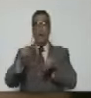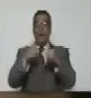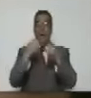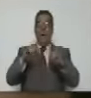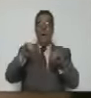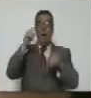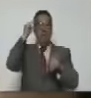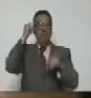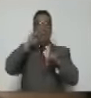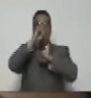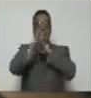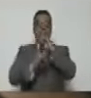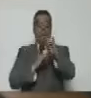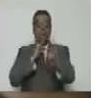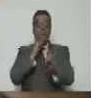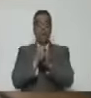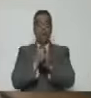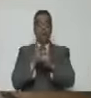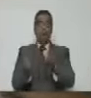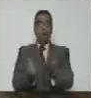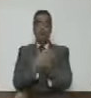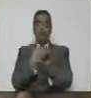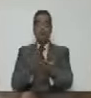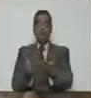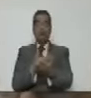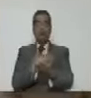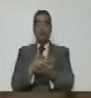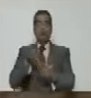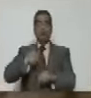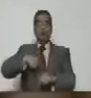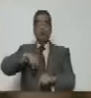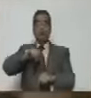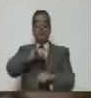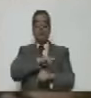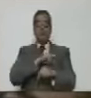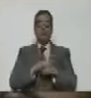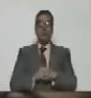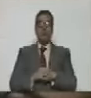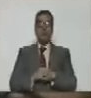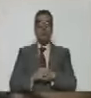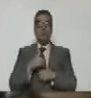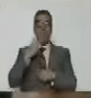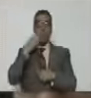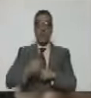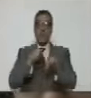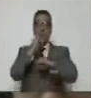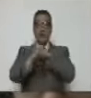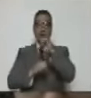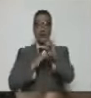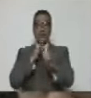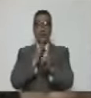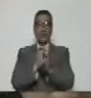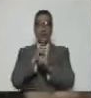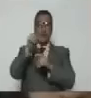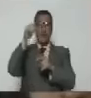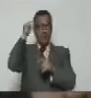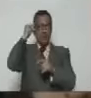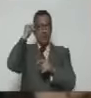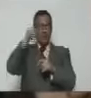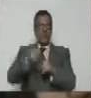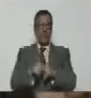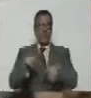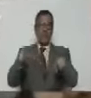el Día Internacional del Libro. Nosotros, si bien internacionalmente esta fecha